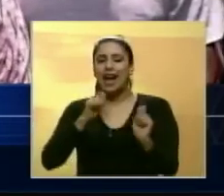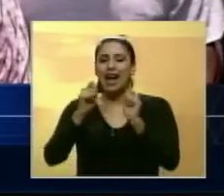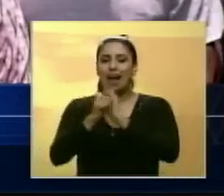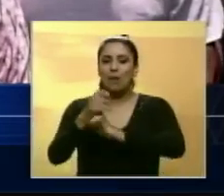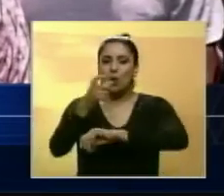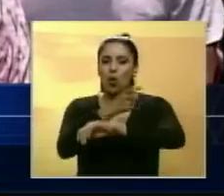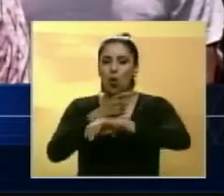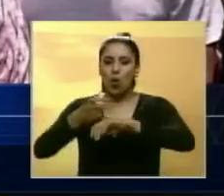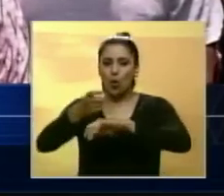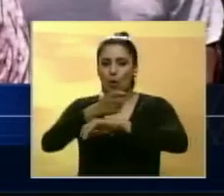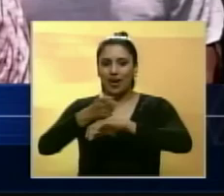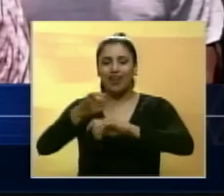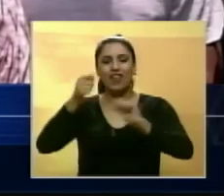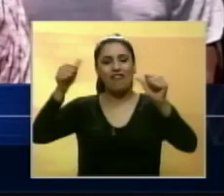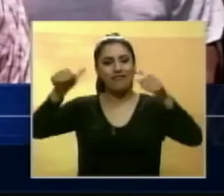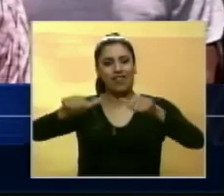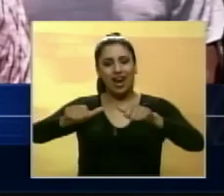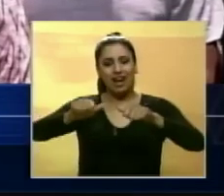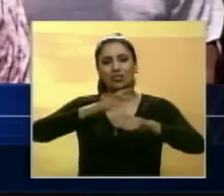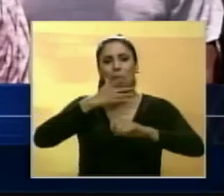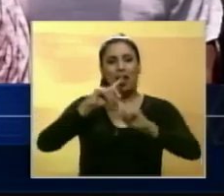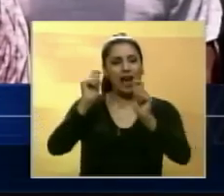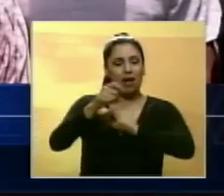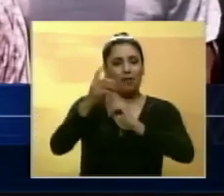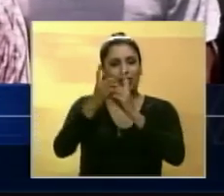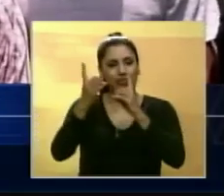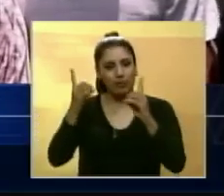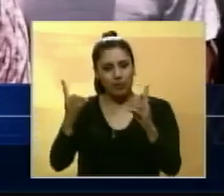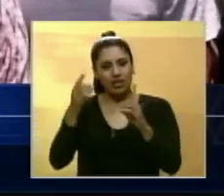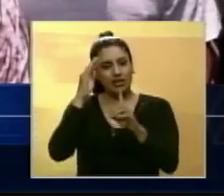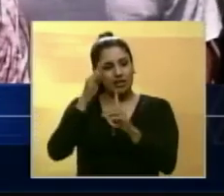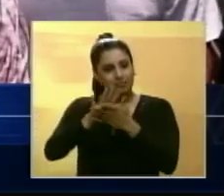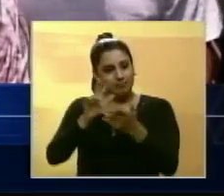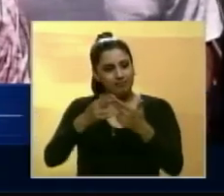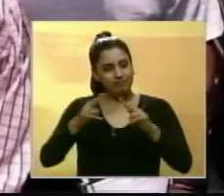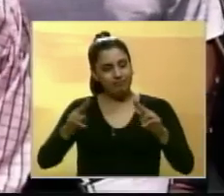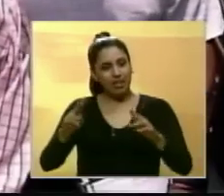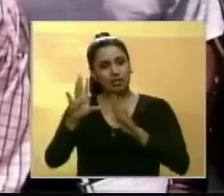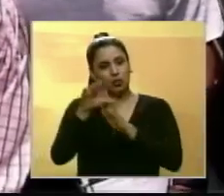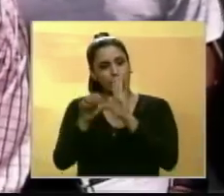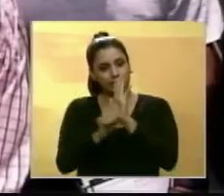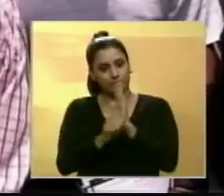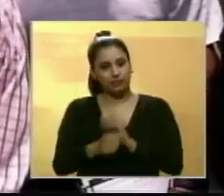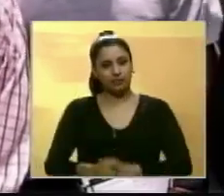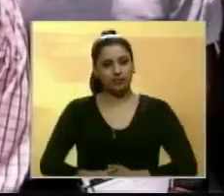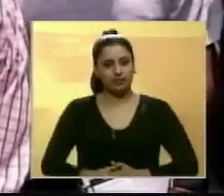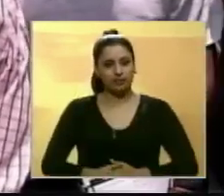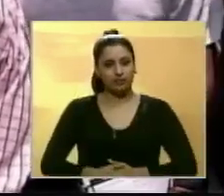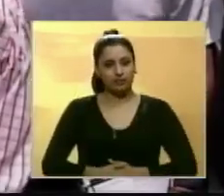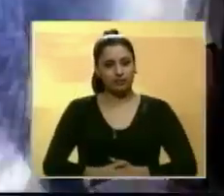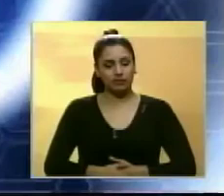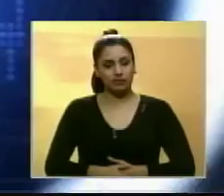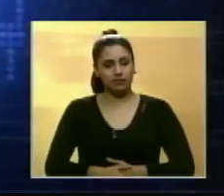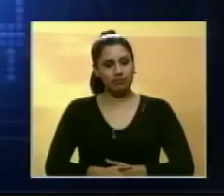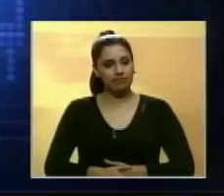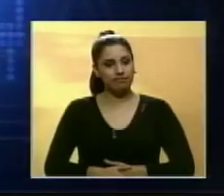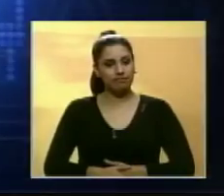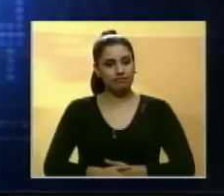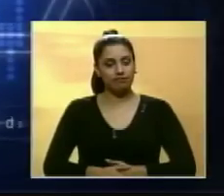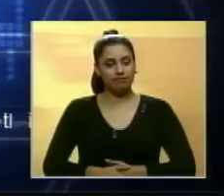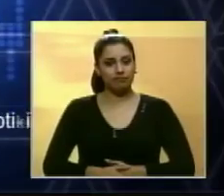del gobierno que ha fracasado por la vía democrática, pacífica y constitucional.